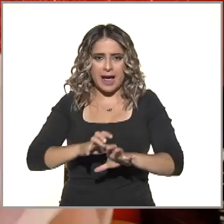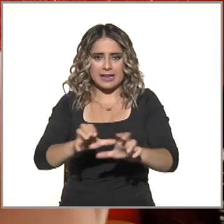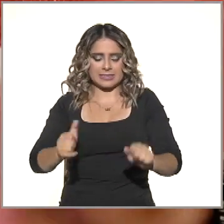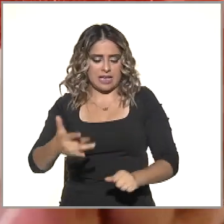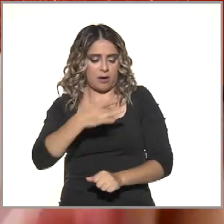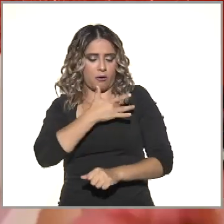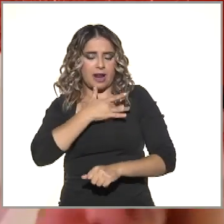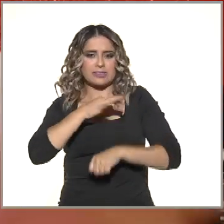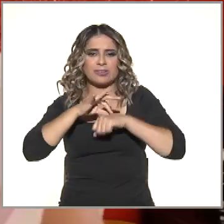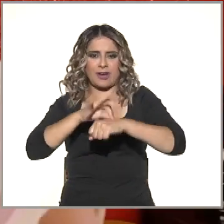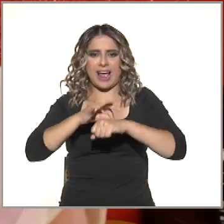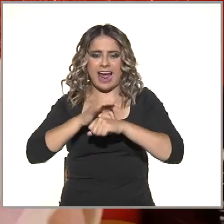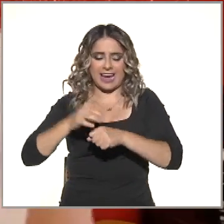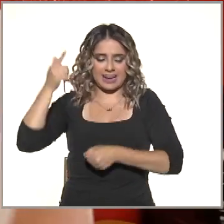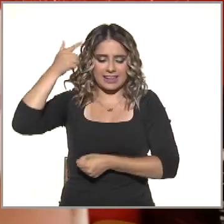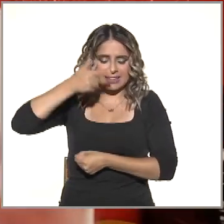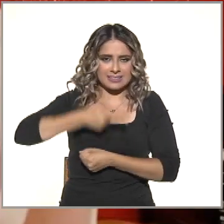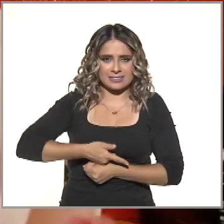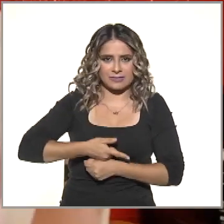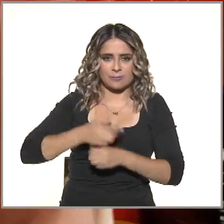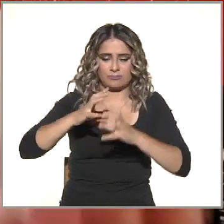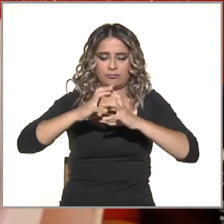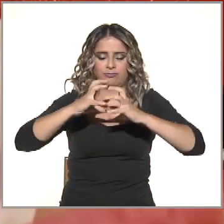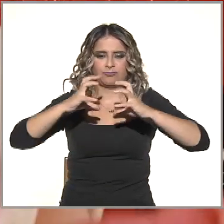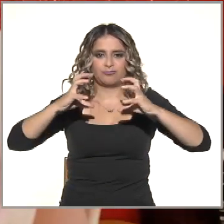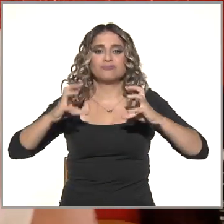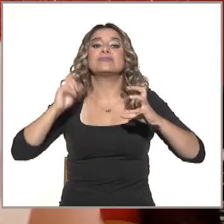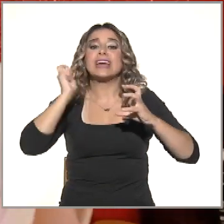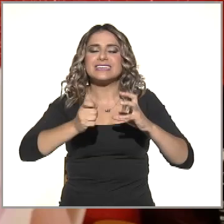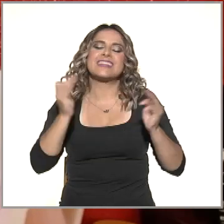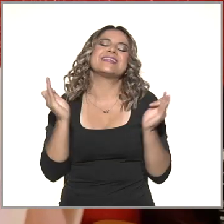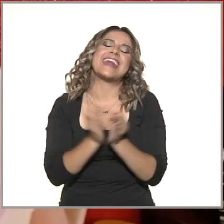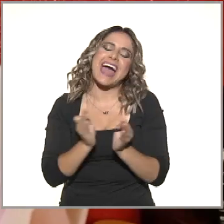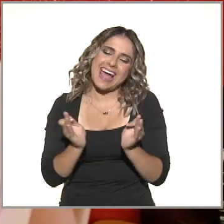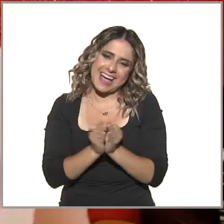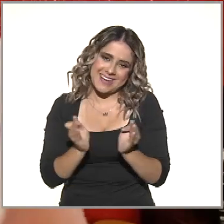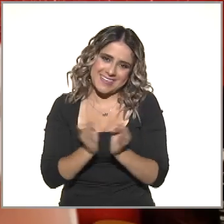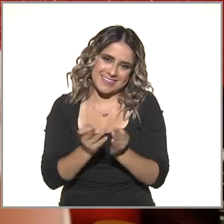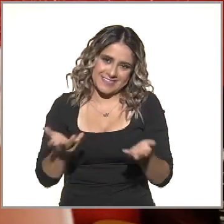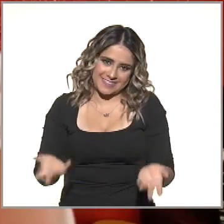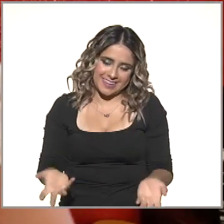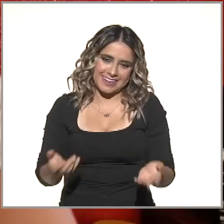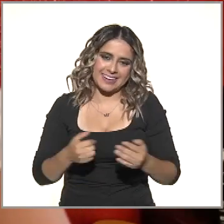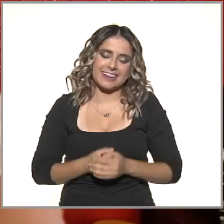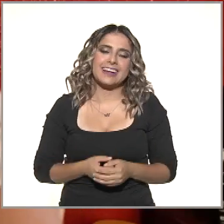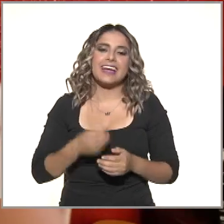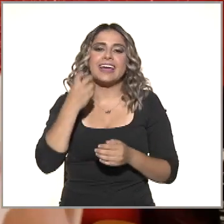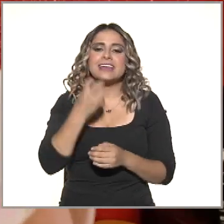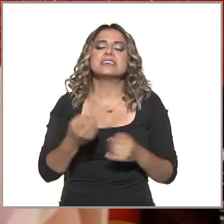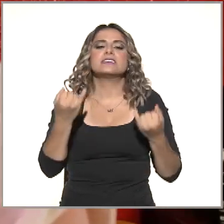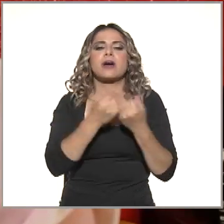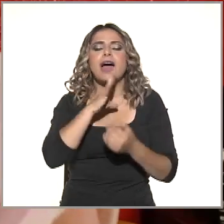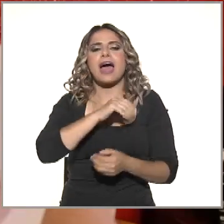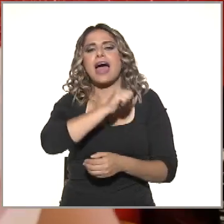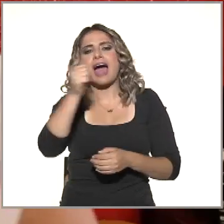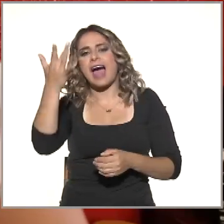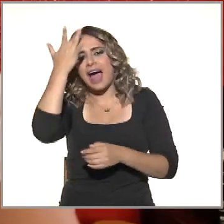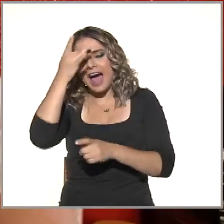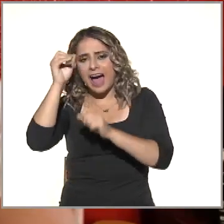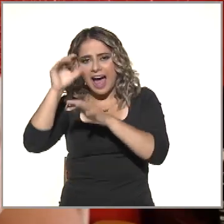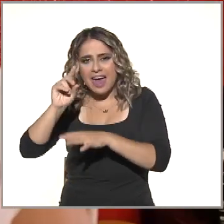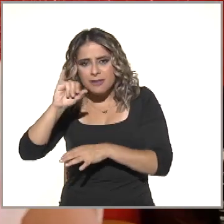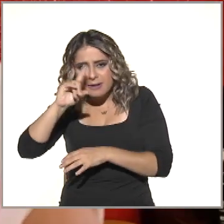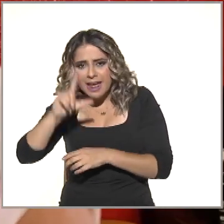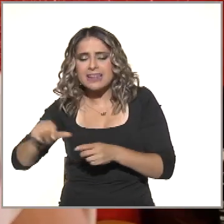de carne encontrarás. Pues sí, es un tamal. Y tenemos adivinanzas,